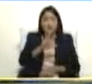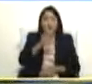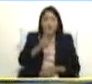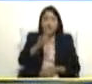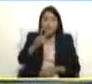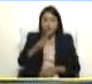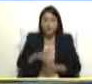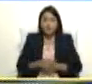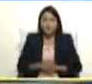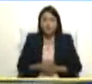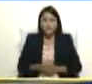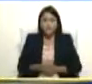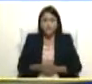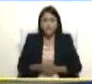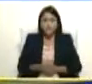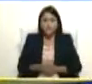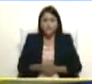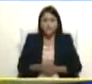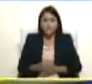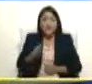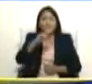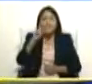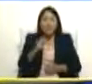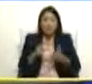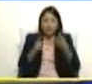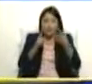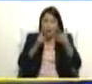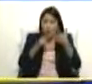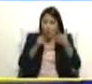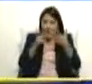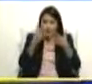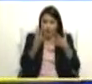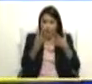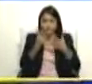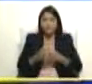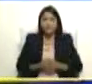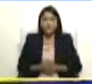38.542. Pregunta número 4.